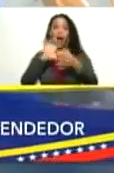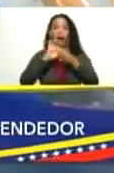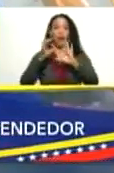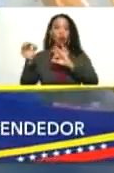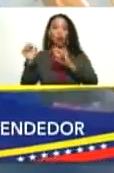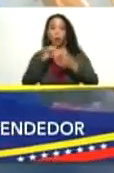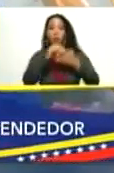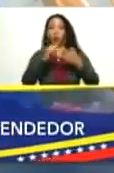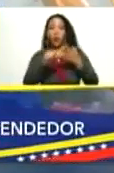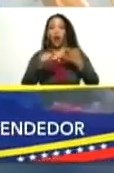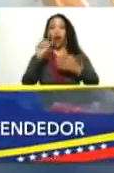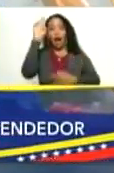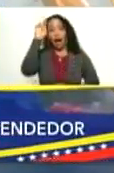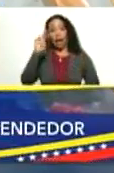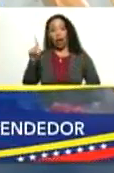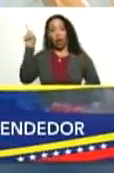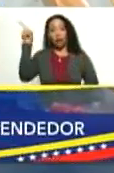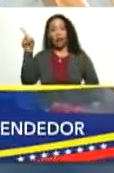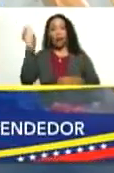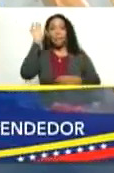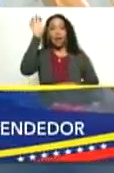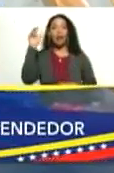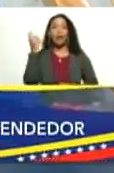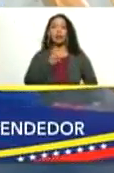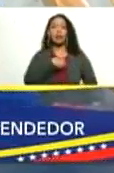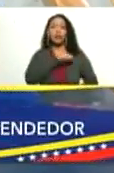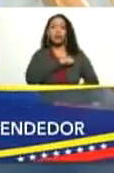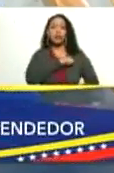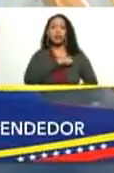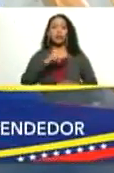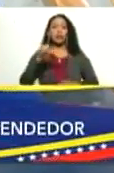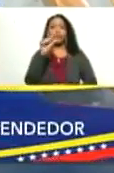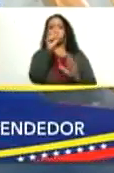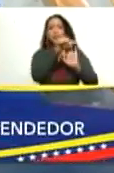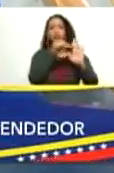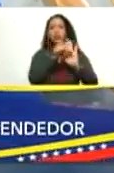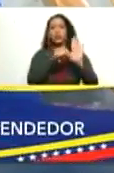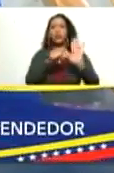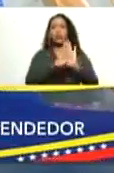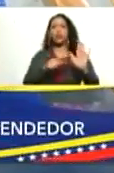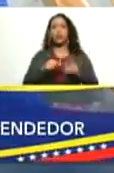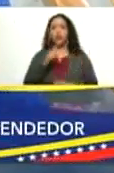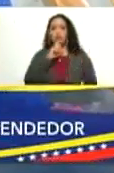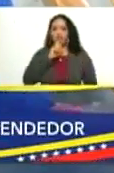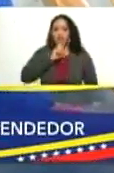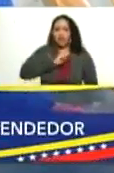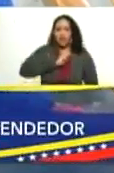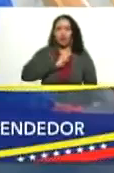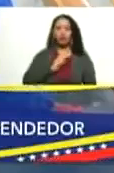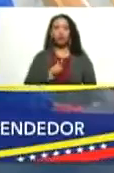el diario El País, allá de España. Sacan artículos expresando su envidia, su mezquindad, su